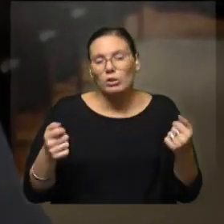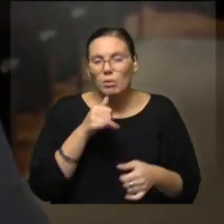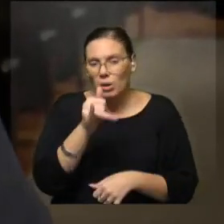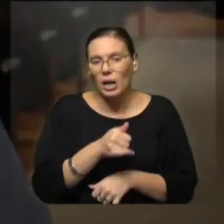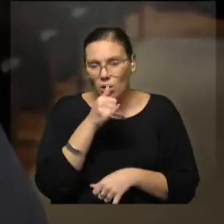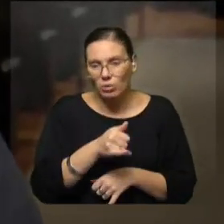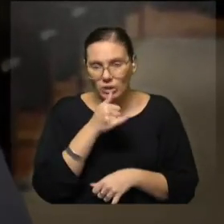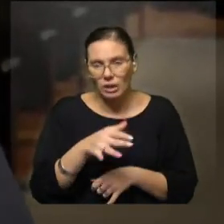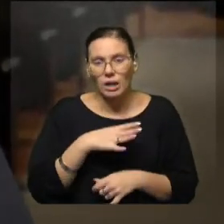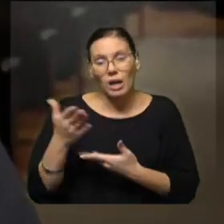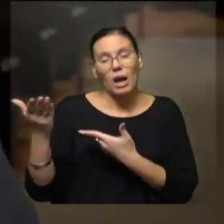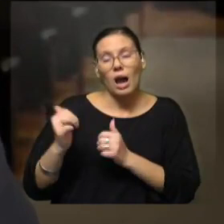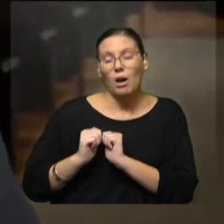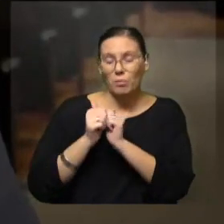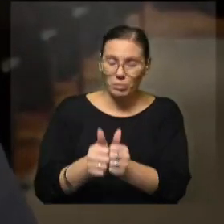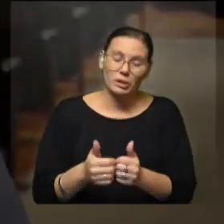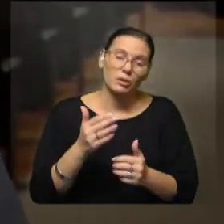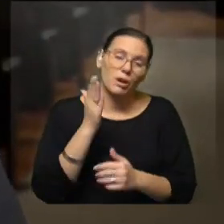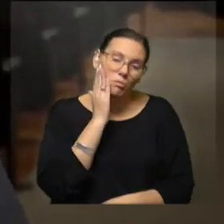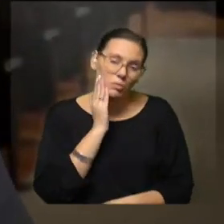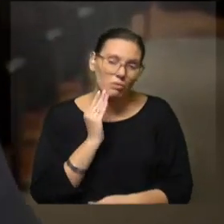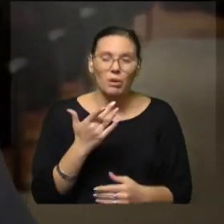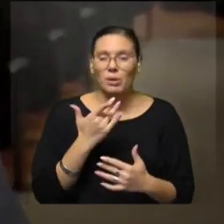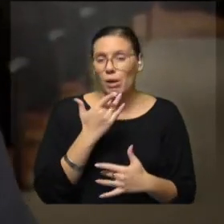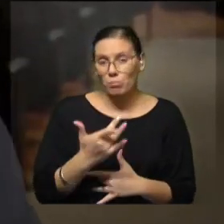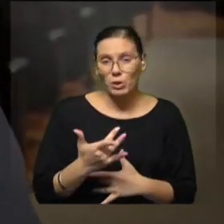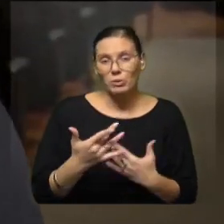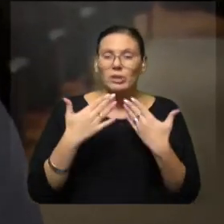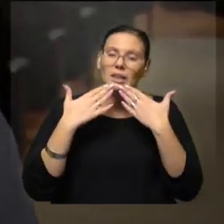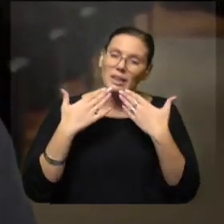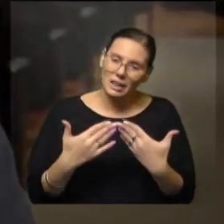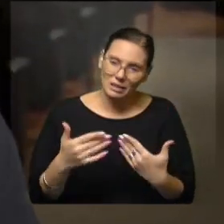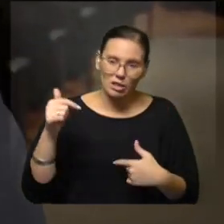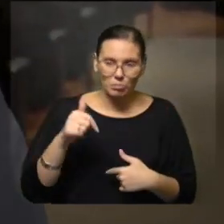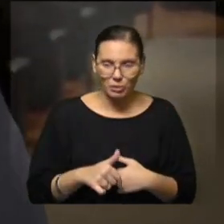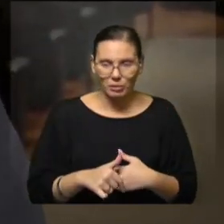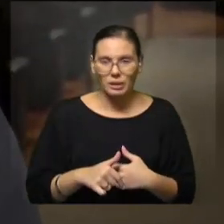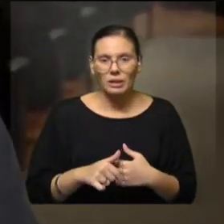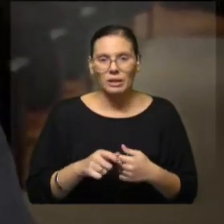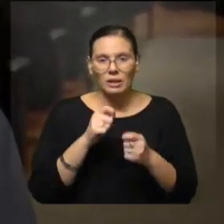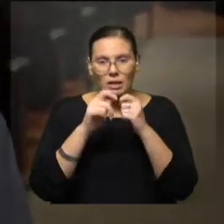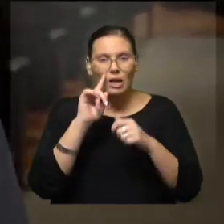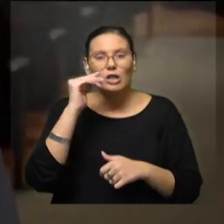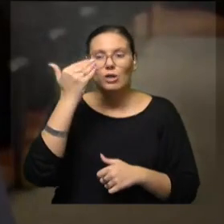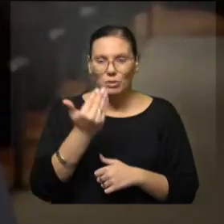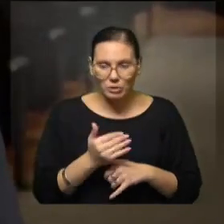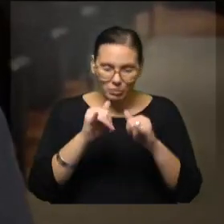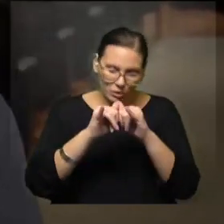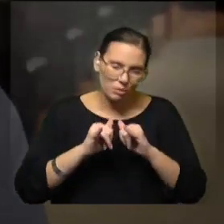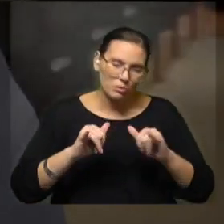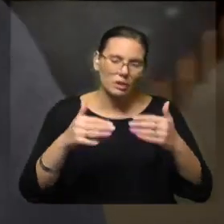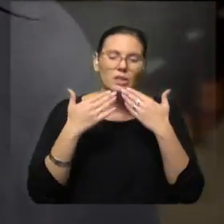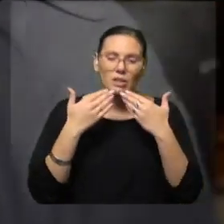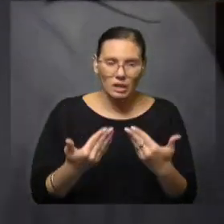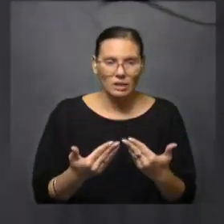que acompáñennos, por favor, va a ser hermoso y gracias por estar acá haciendo reconocimiento de esto. Gracias a vos,